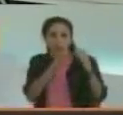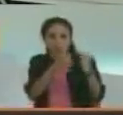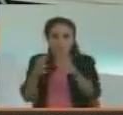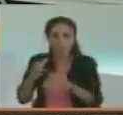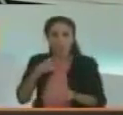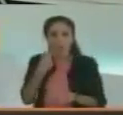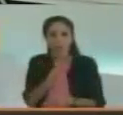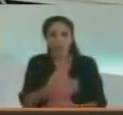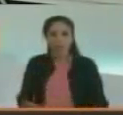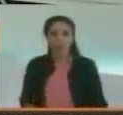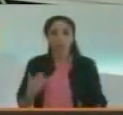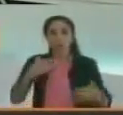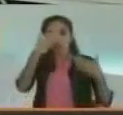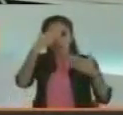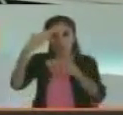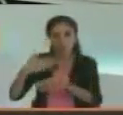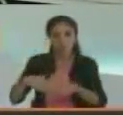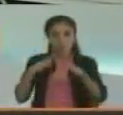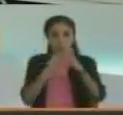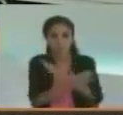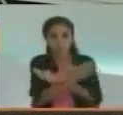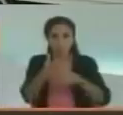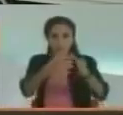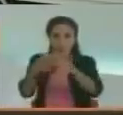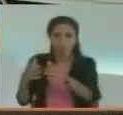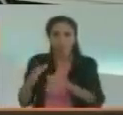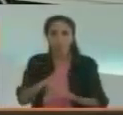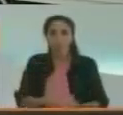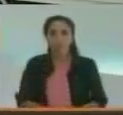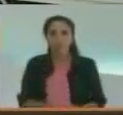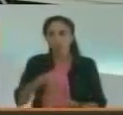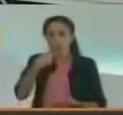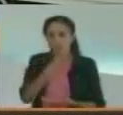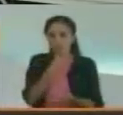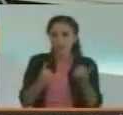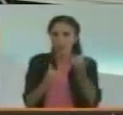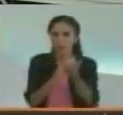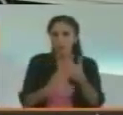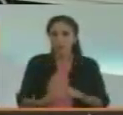Saludo a las VC del Partido Socialista Unido de Venezuela.